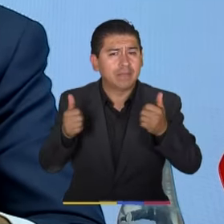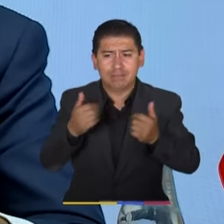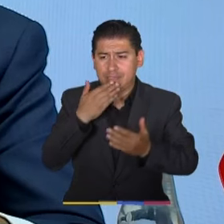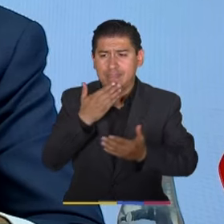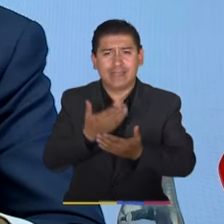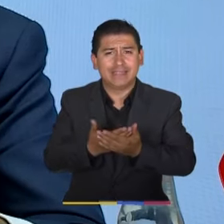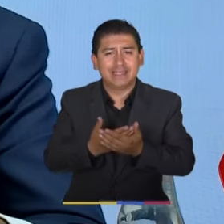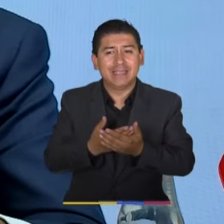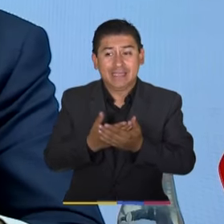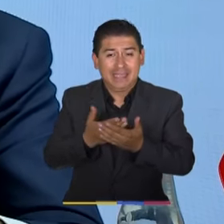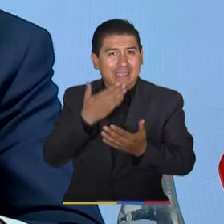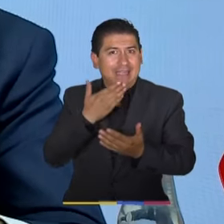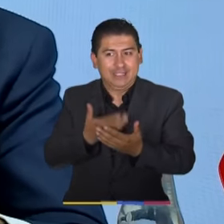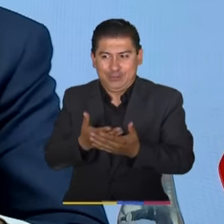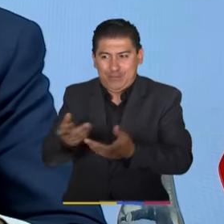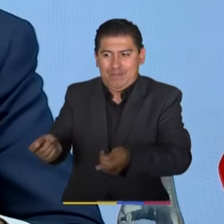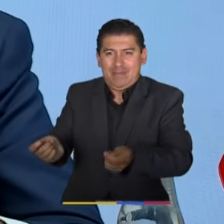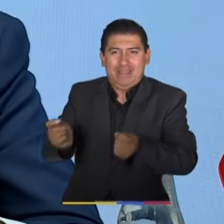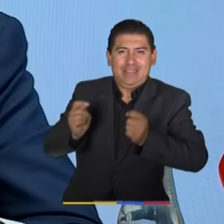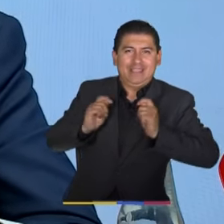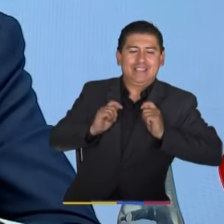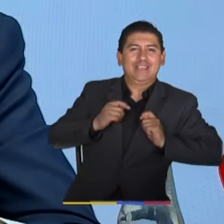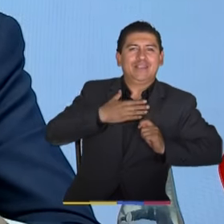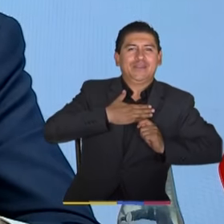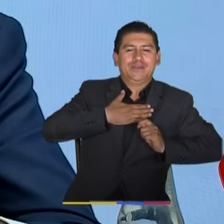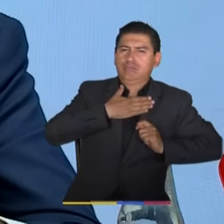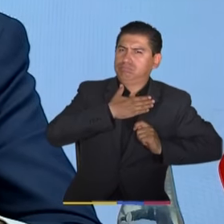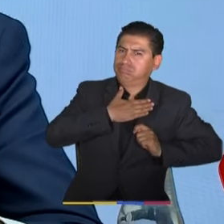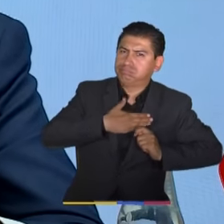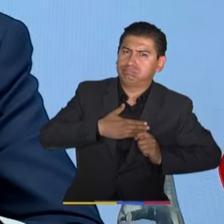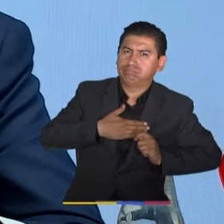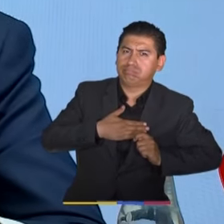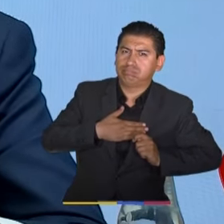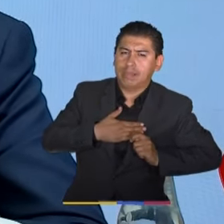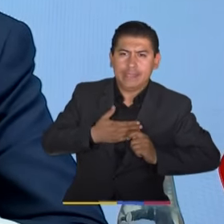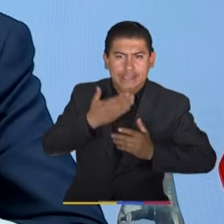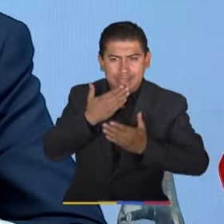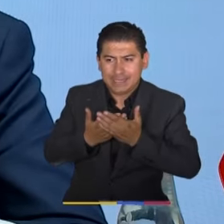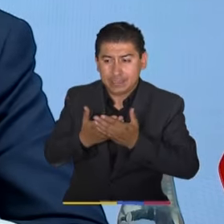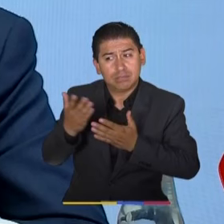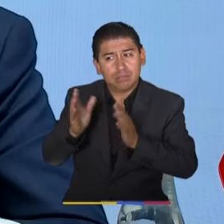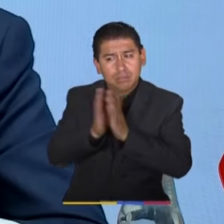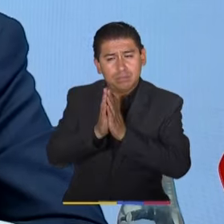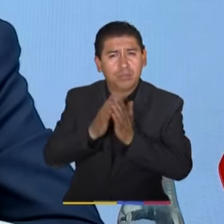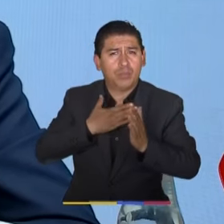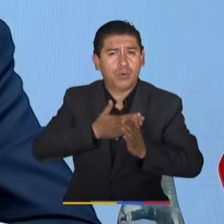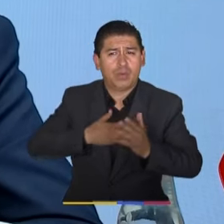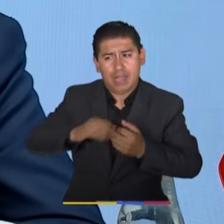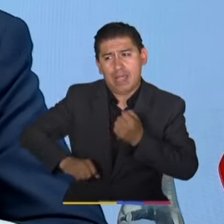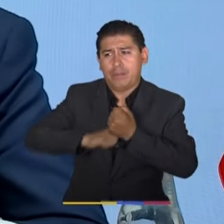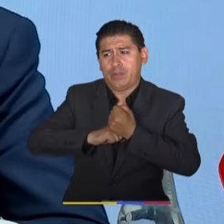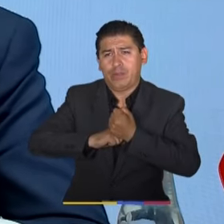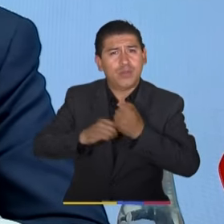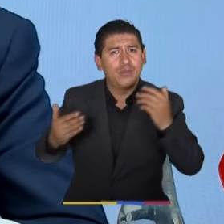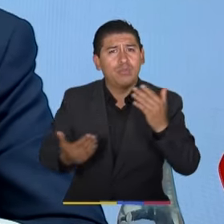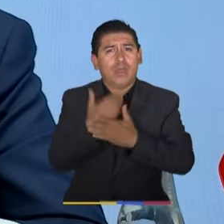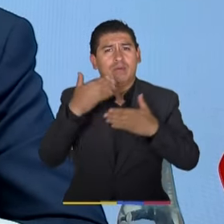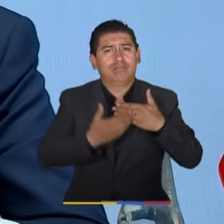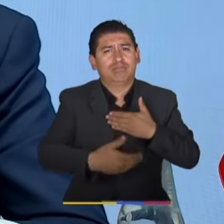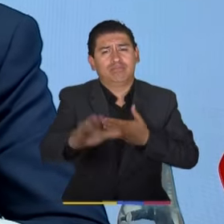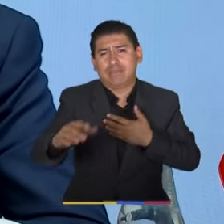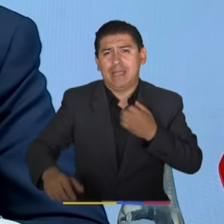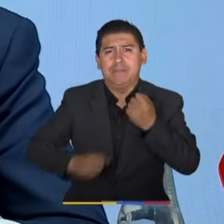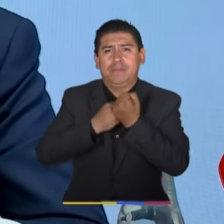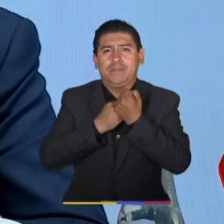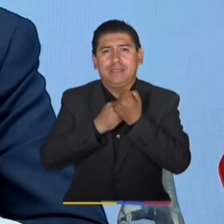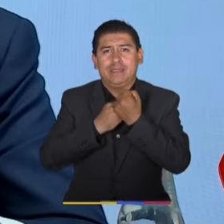este testigo de vuestras manos. Contamos con vuestra colaboración y acompañamiento en esta nueva etapa, así como